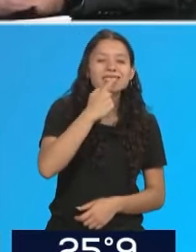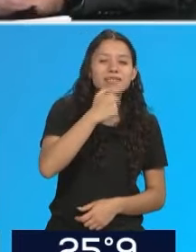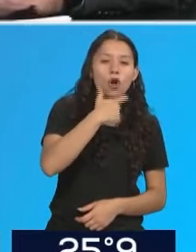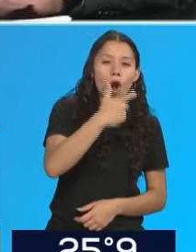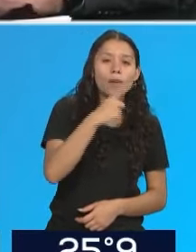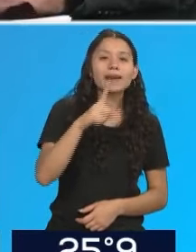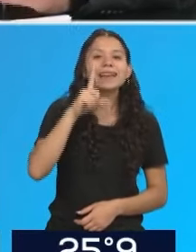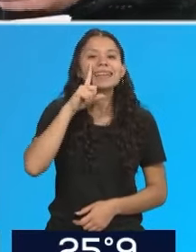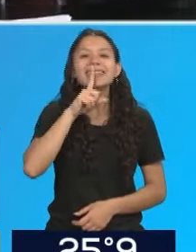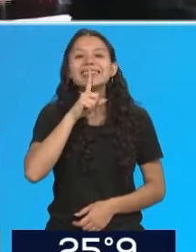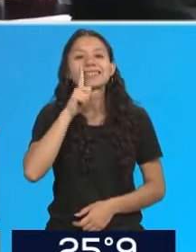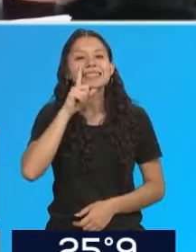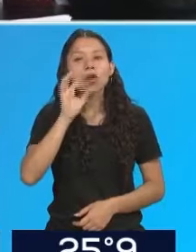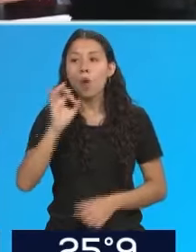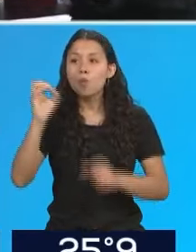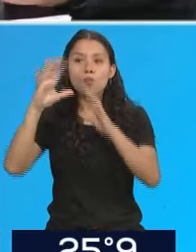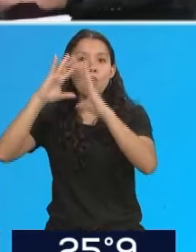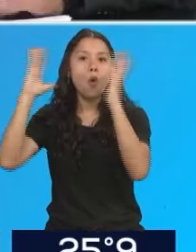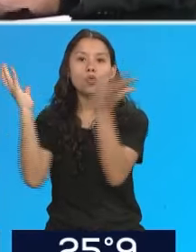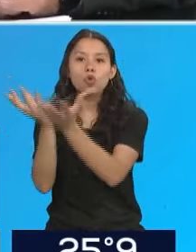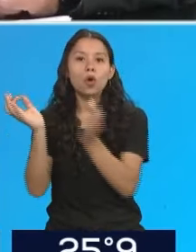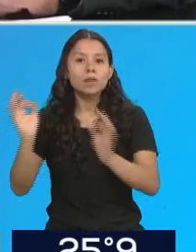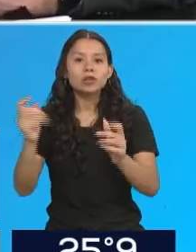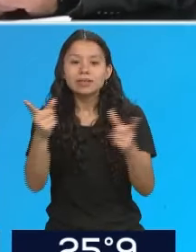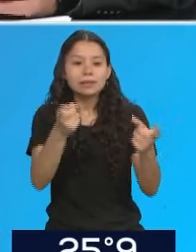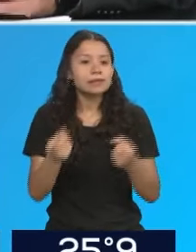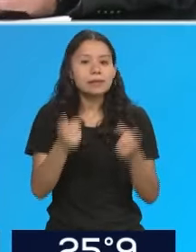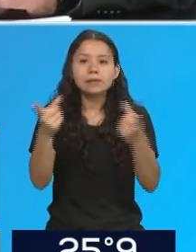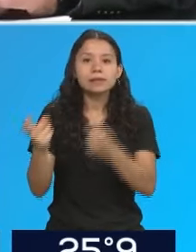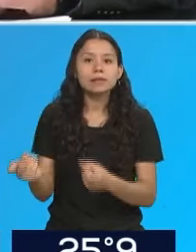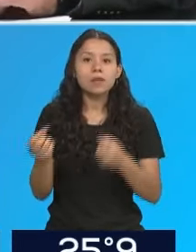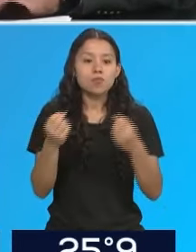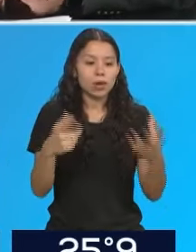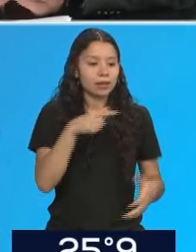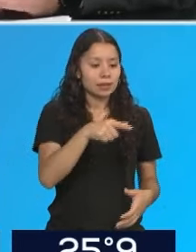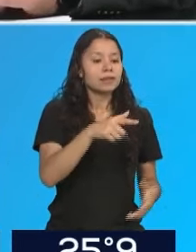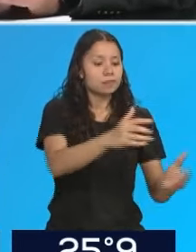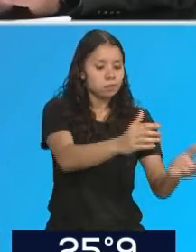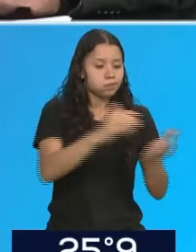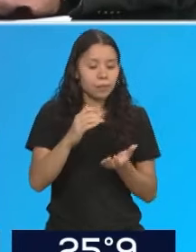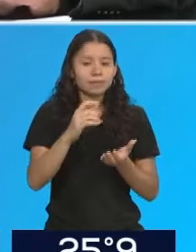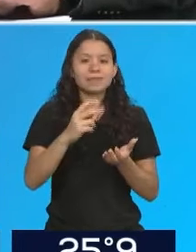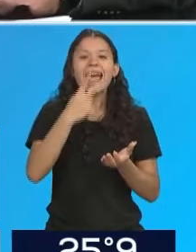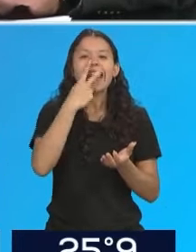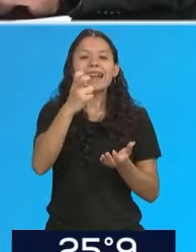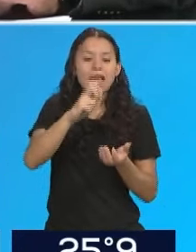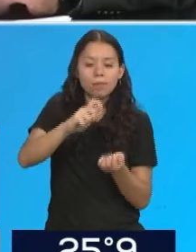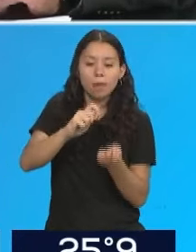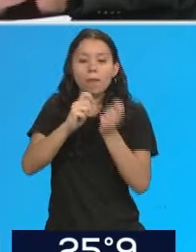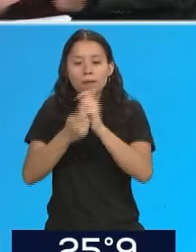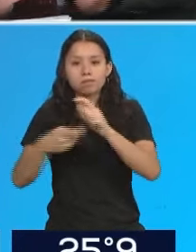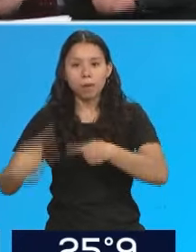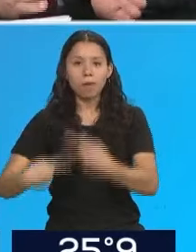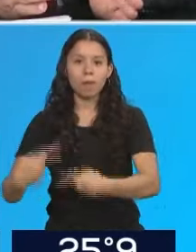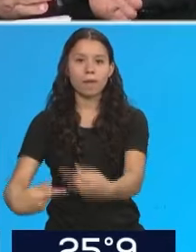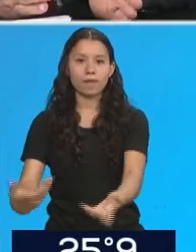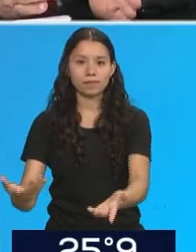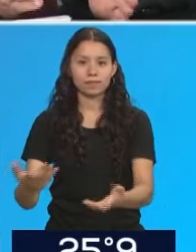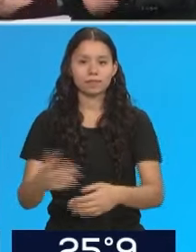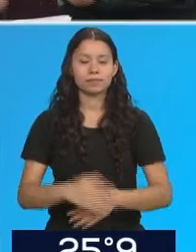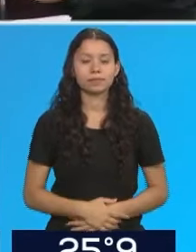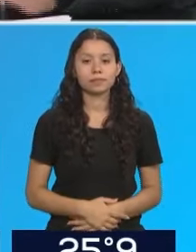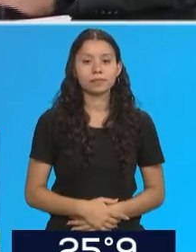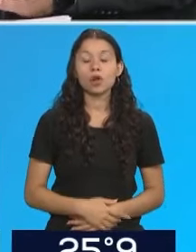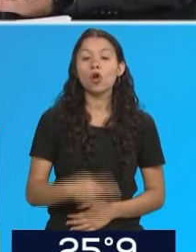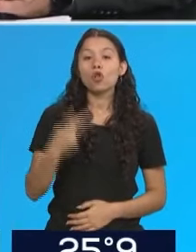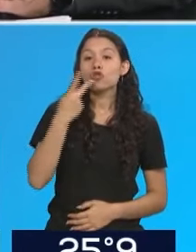está necesitando porque hay una transferencia tecnológica importante y se está esperando a la Argentina. En el 2011 no se